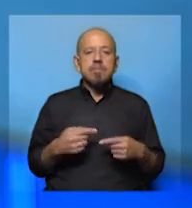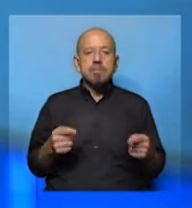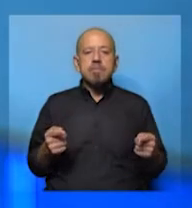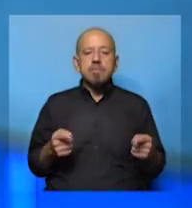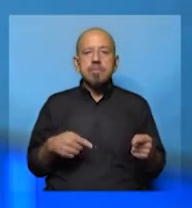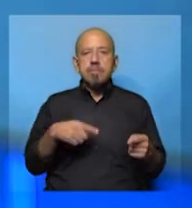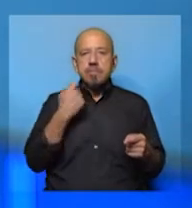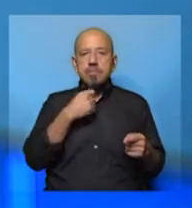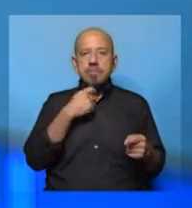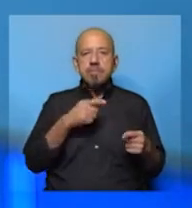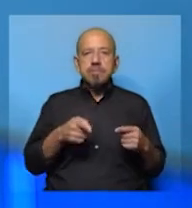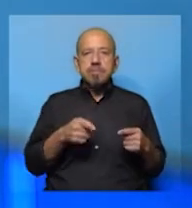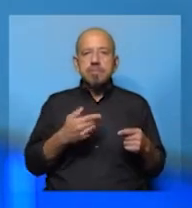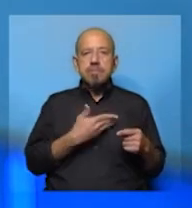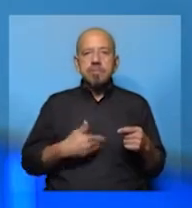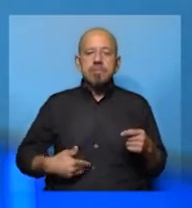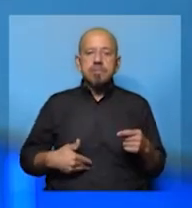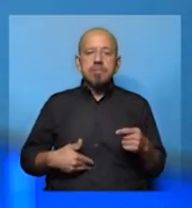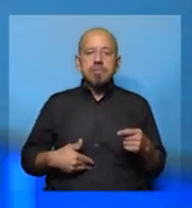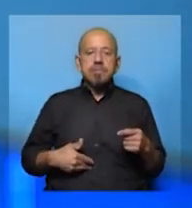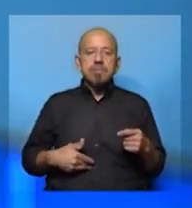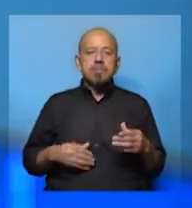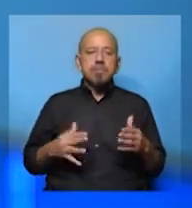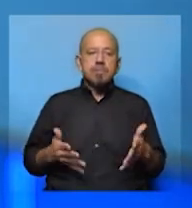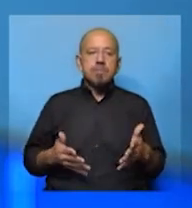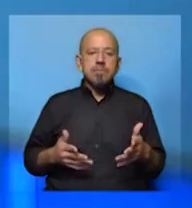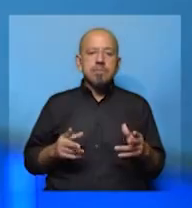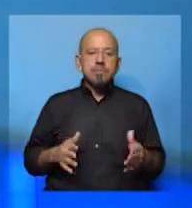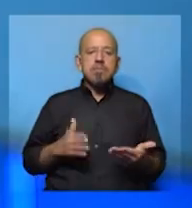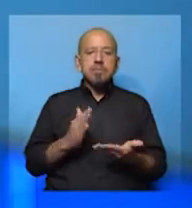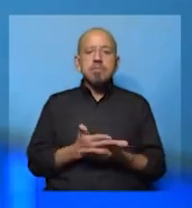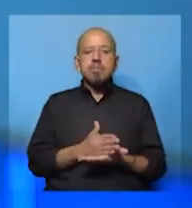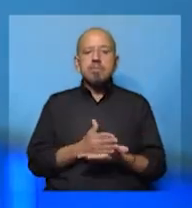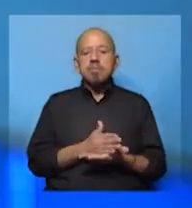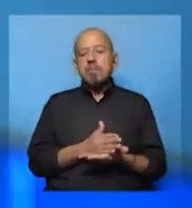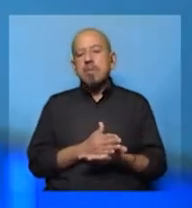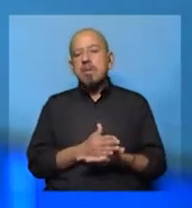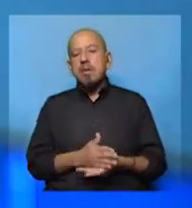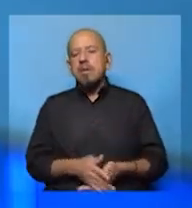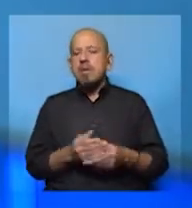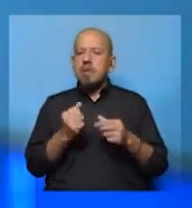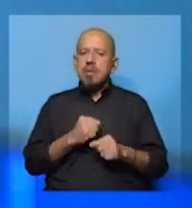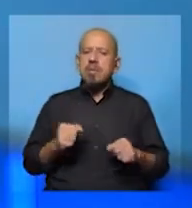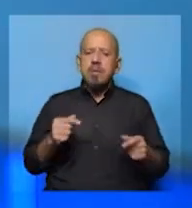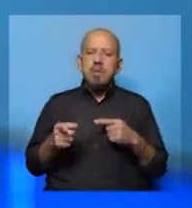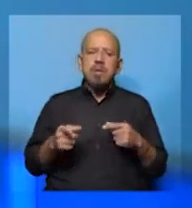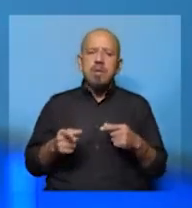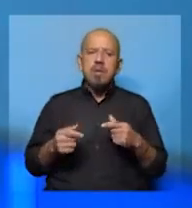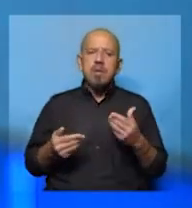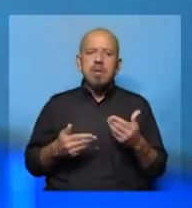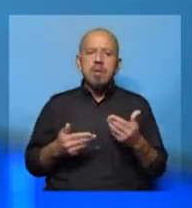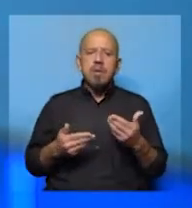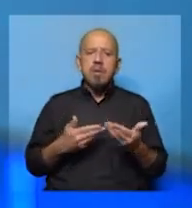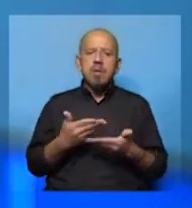faltado a este gobierno a la actual que es la articulación es decir no pueden ser compartimentos